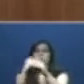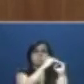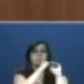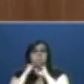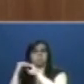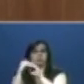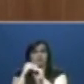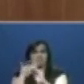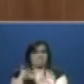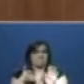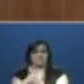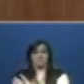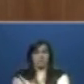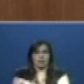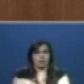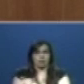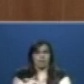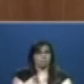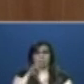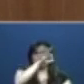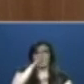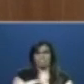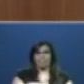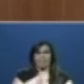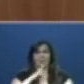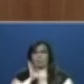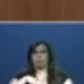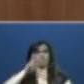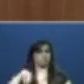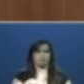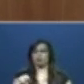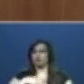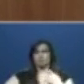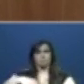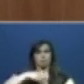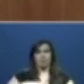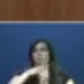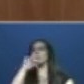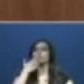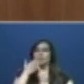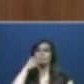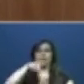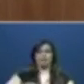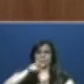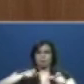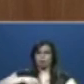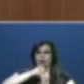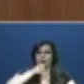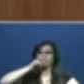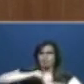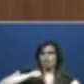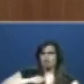definición nunca será capaz de ponderar de manera adecuada los factores de extensión territorial dispersión baja densidad y envejecimiento de la